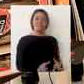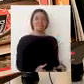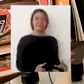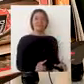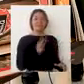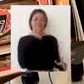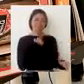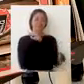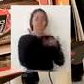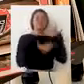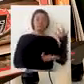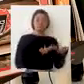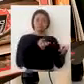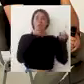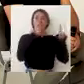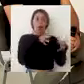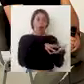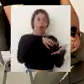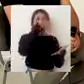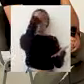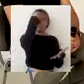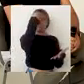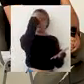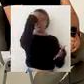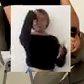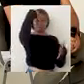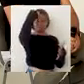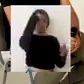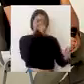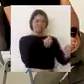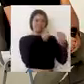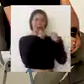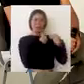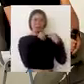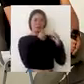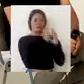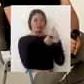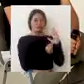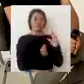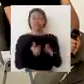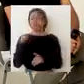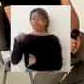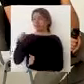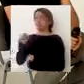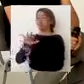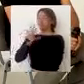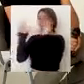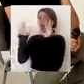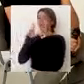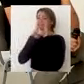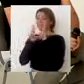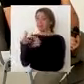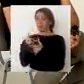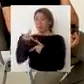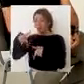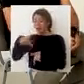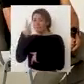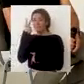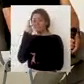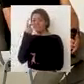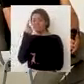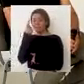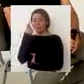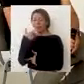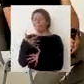que también aprenda a construir historias. Claro, y si me permites también reconocer algo, Pereira se está